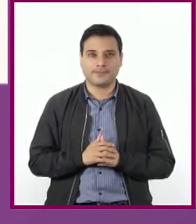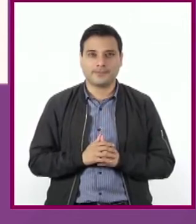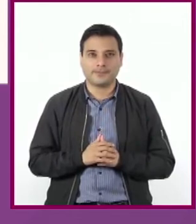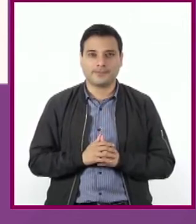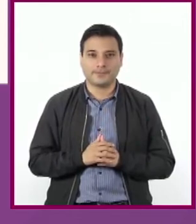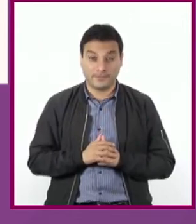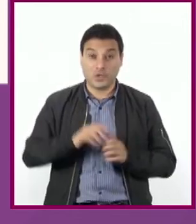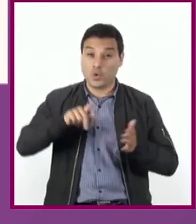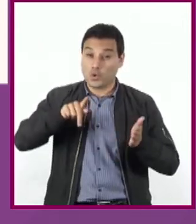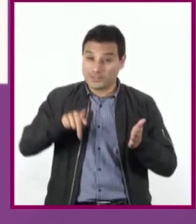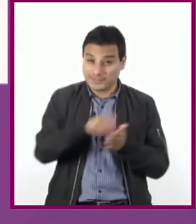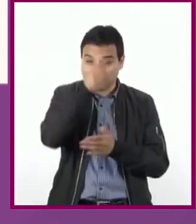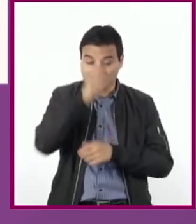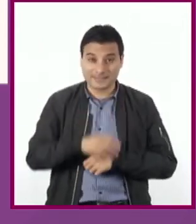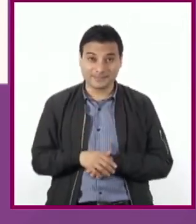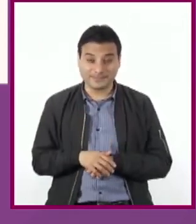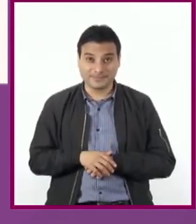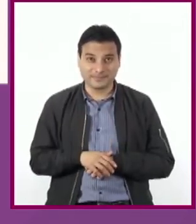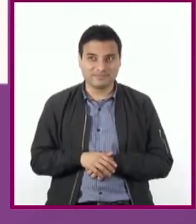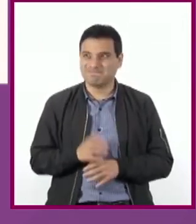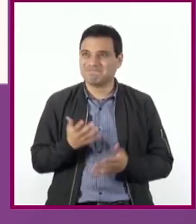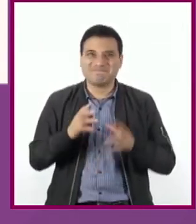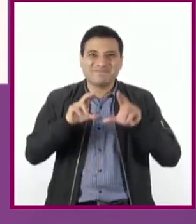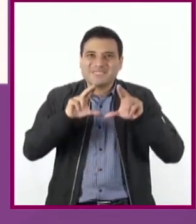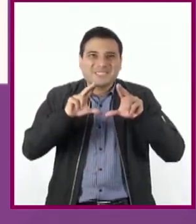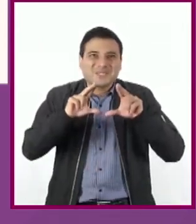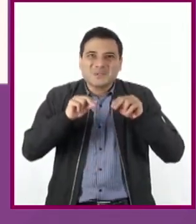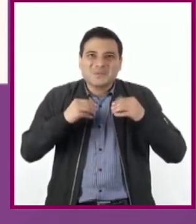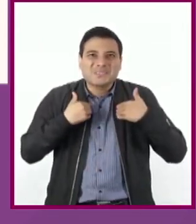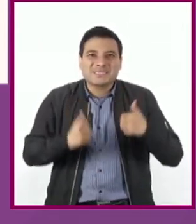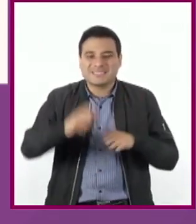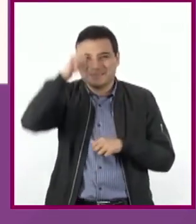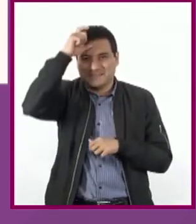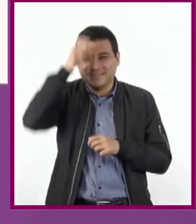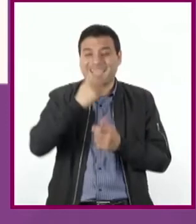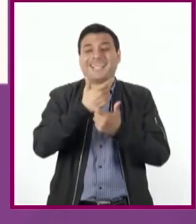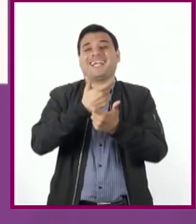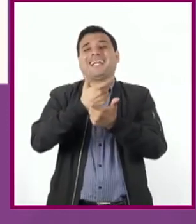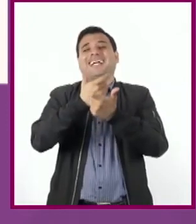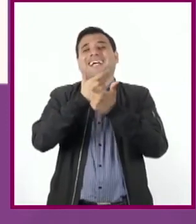De nuevo, no se entienden entre sí y terminan riendo.